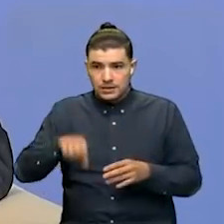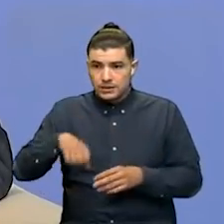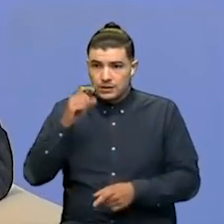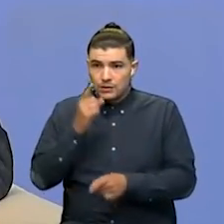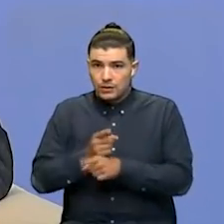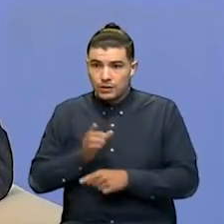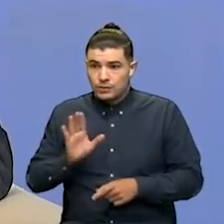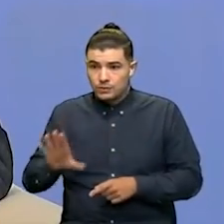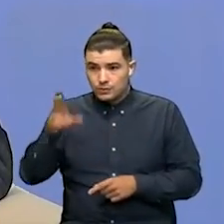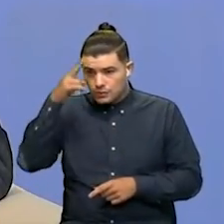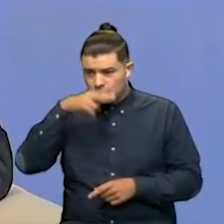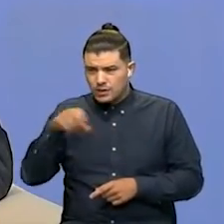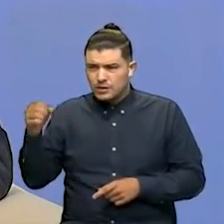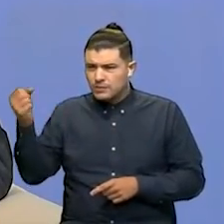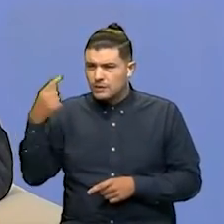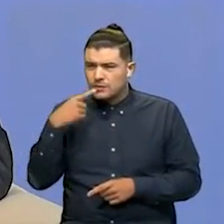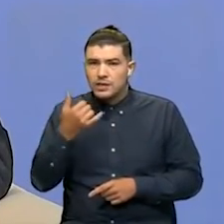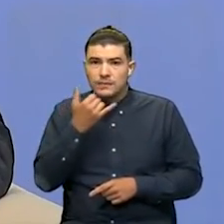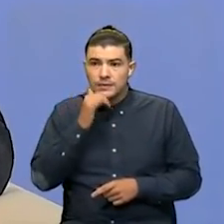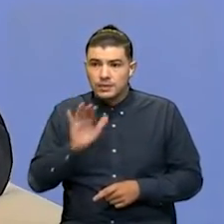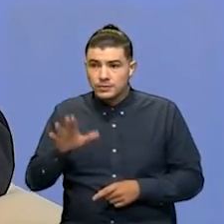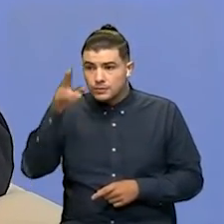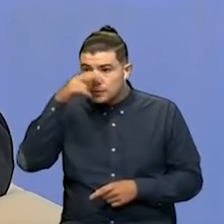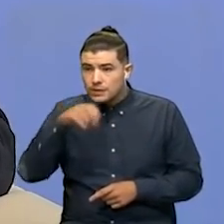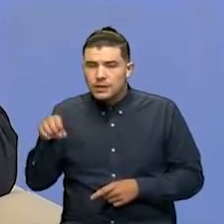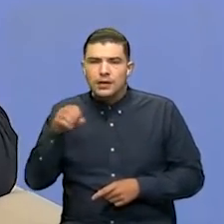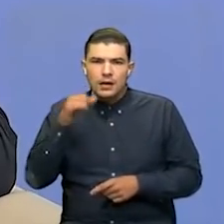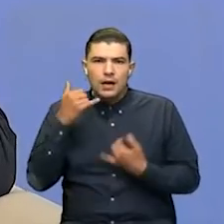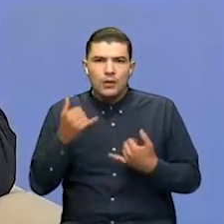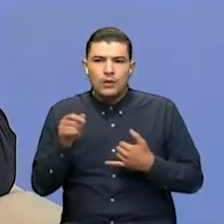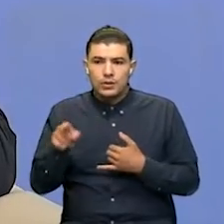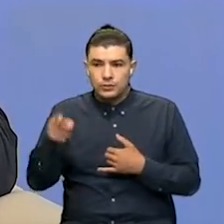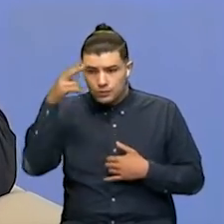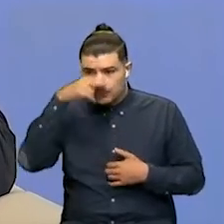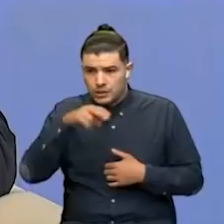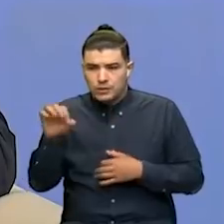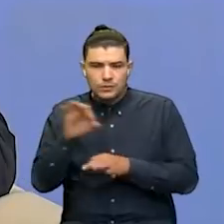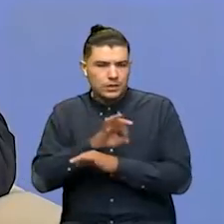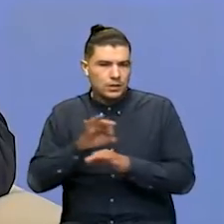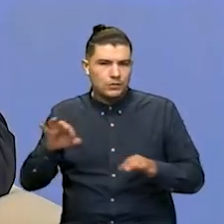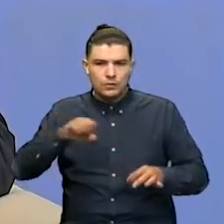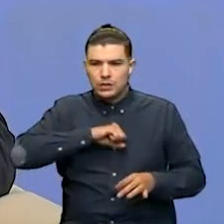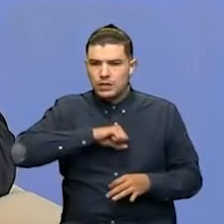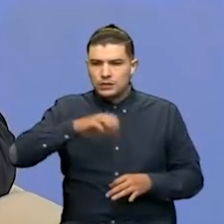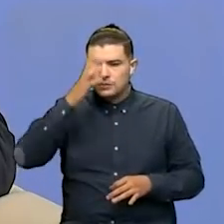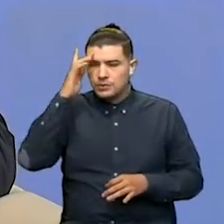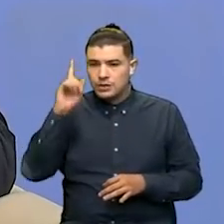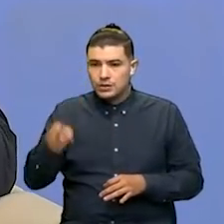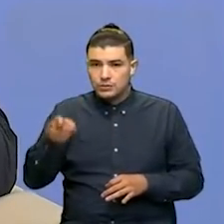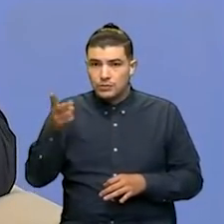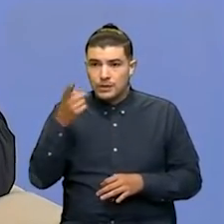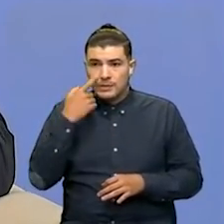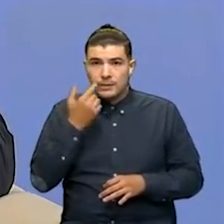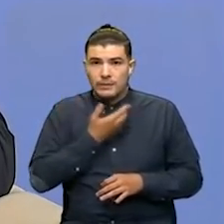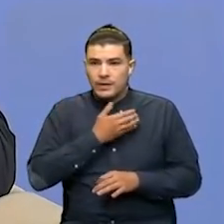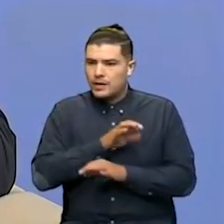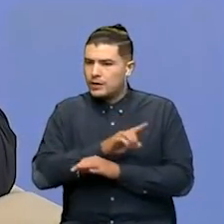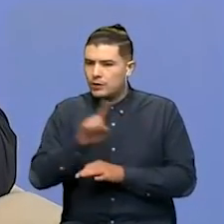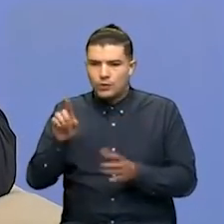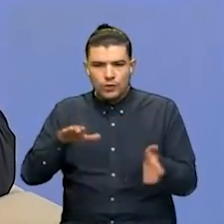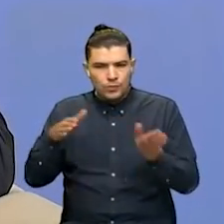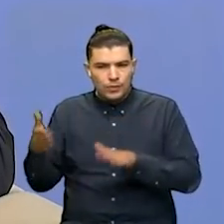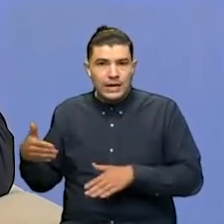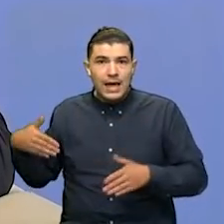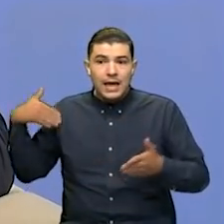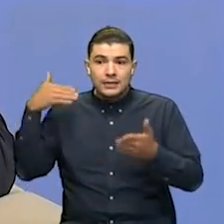los hijos, ah, bueno, y la pregunta era, sí. ¿Qué pasa con los hijos? Los hijos en este momento no tendrían ningún derecho porque ellos no han fallecido, ninguno de los dos. Solamente hasta